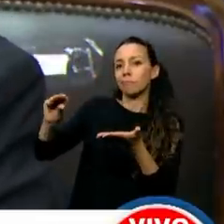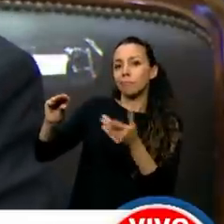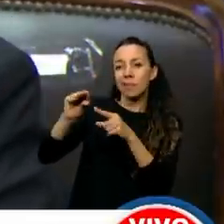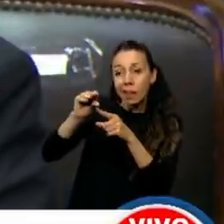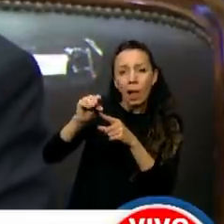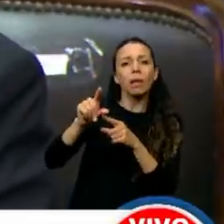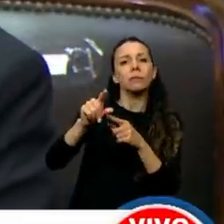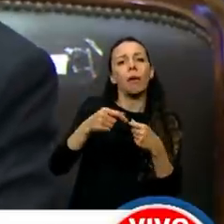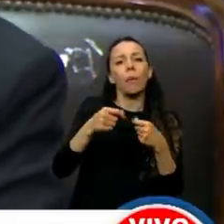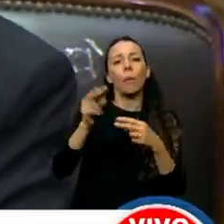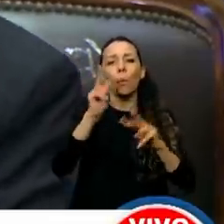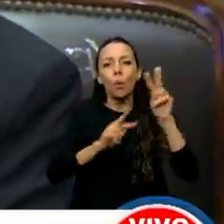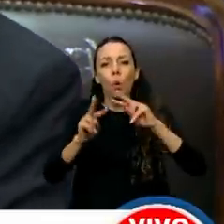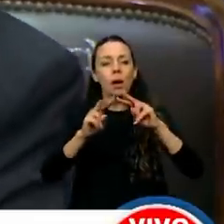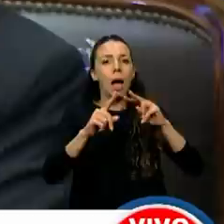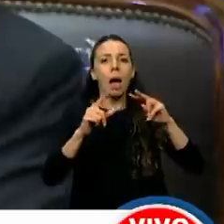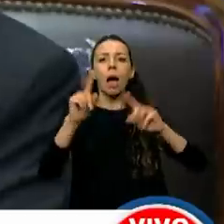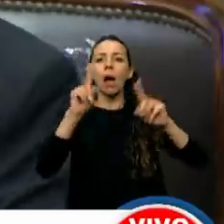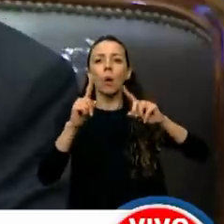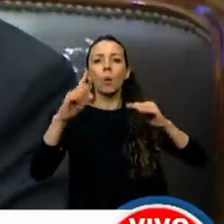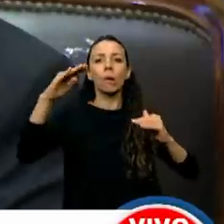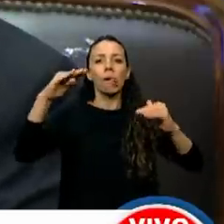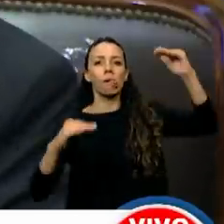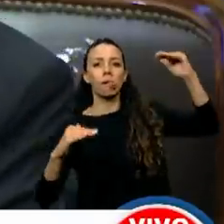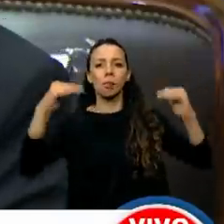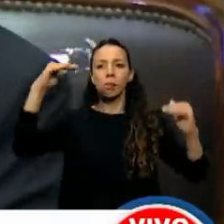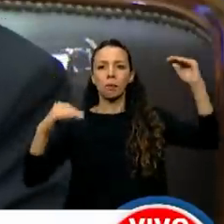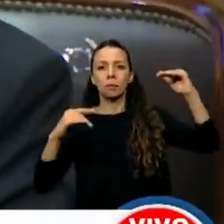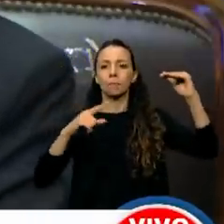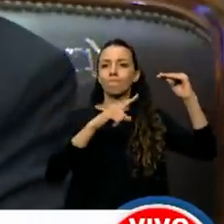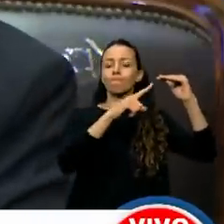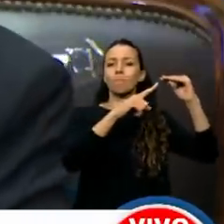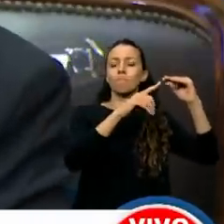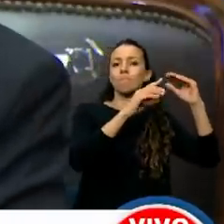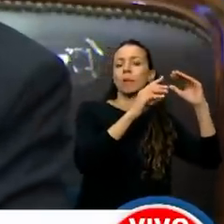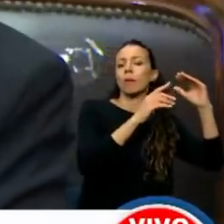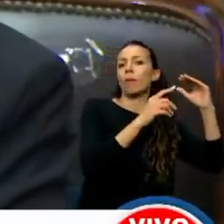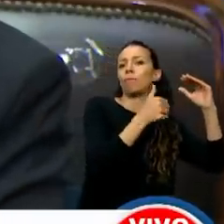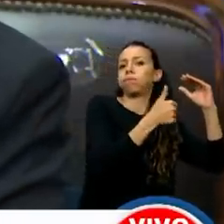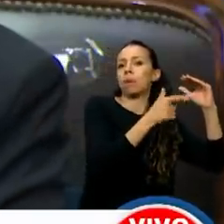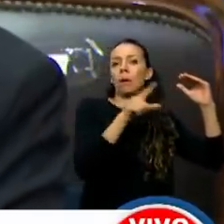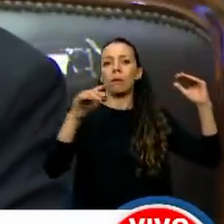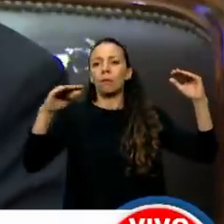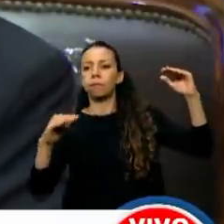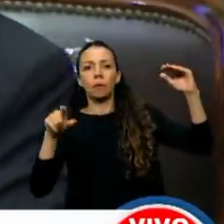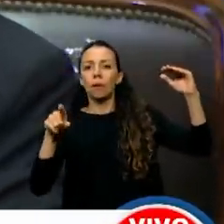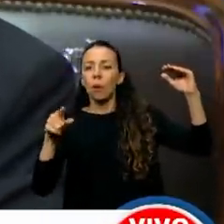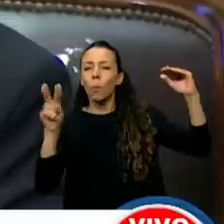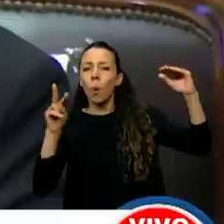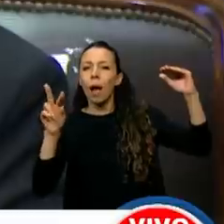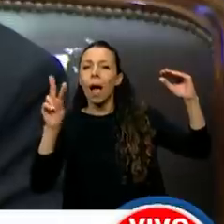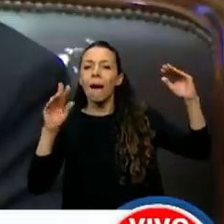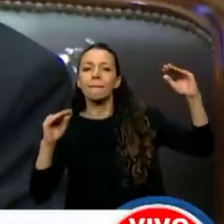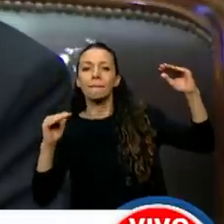solucionar las asimetrías que existen en nuestras universidades que sufren las universidades de mayor tamaño y